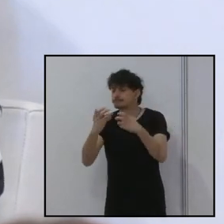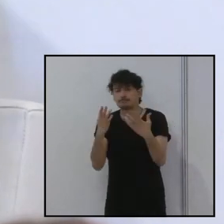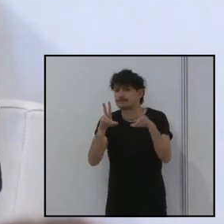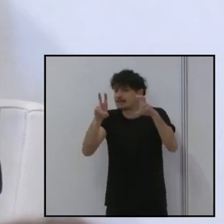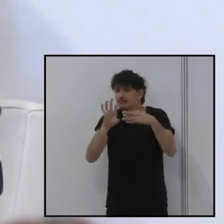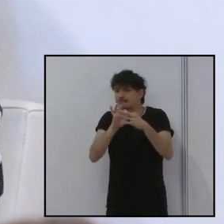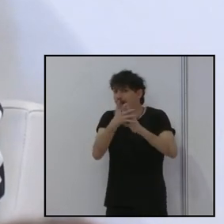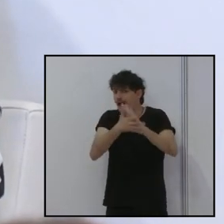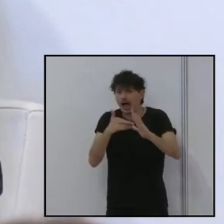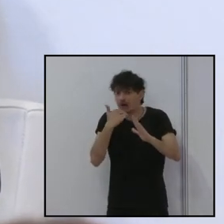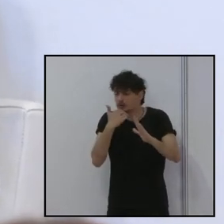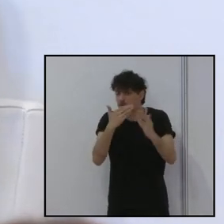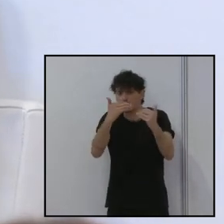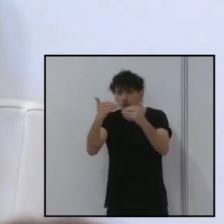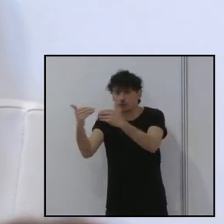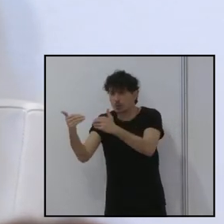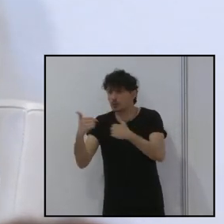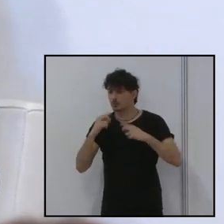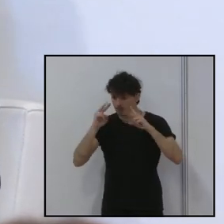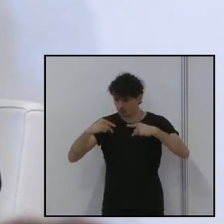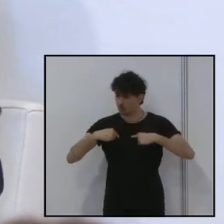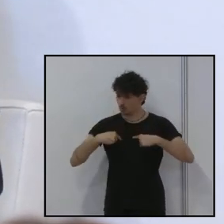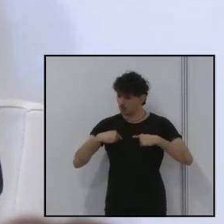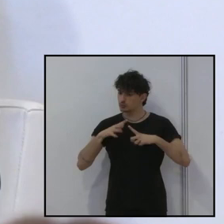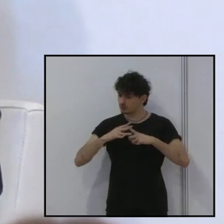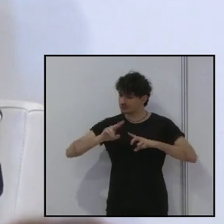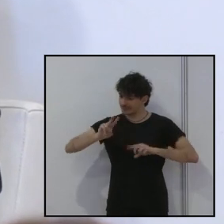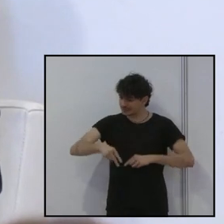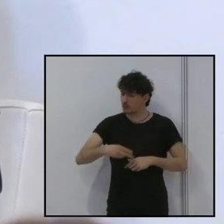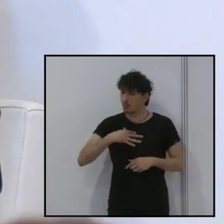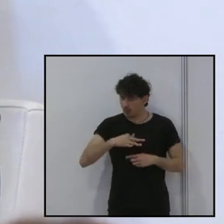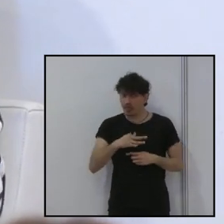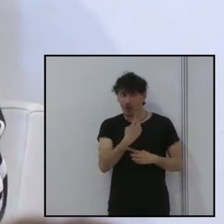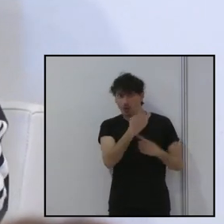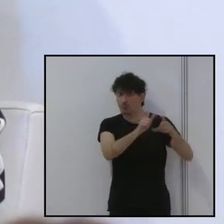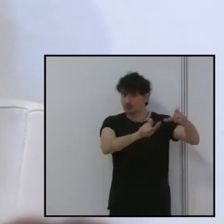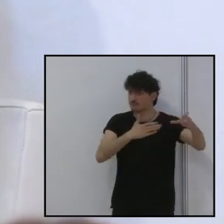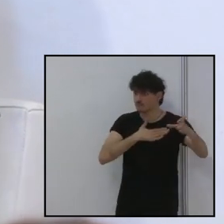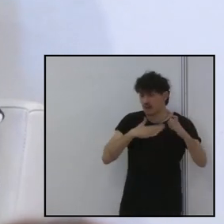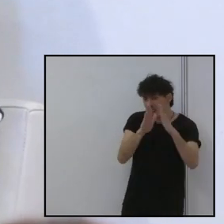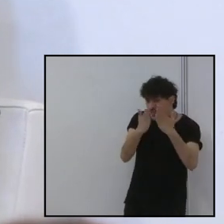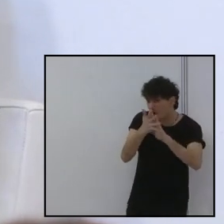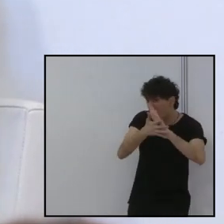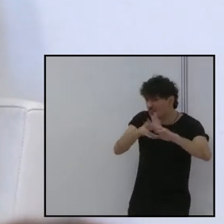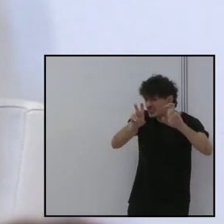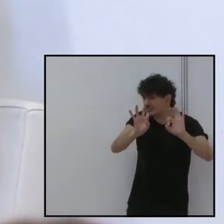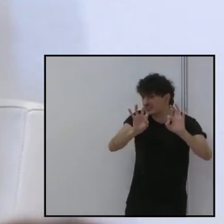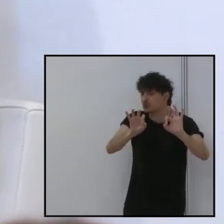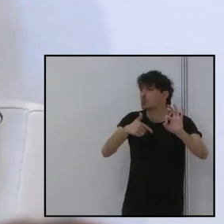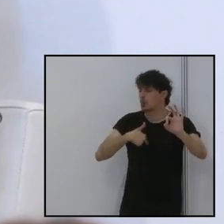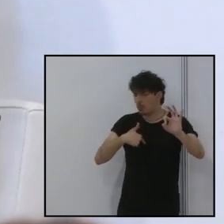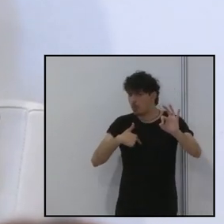cuenta que justo en ese momento yo era alguien que había pasado por eso, había remontado, y pensé, hostia, a lo mejor hay alguien buscando el libro que yo no encontré, pues escríbelo. Entonces, lo escribí con esa